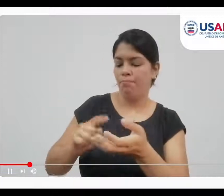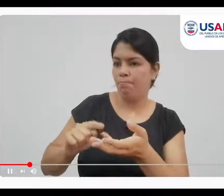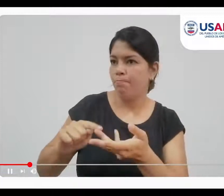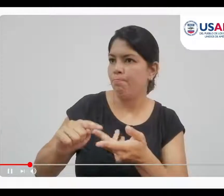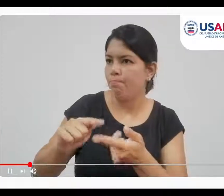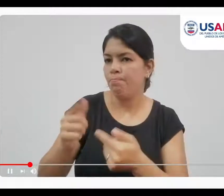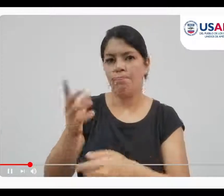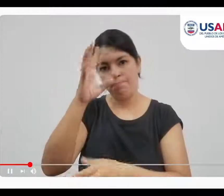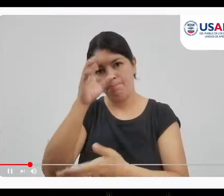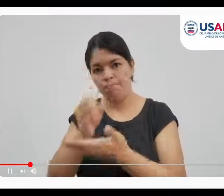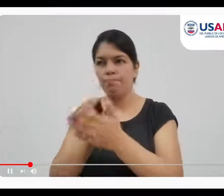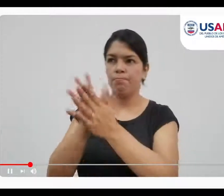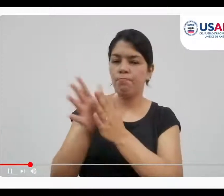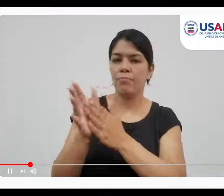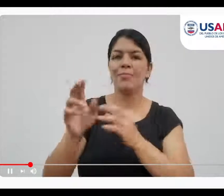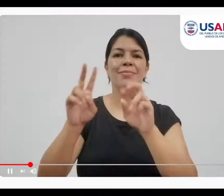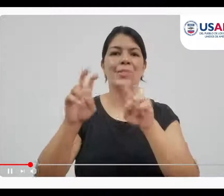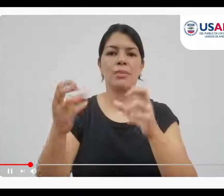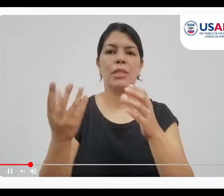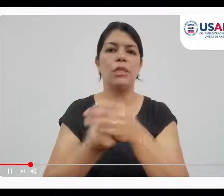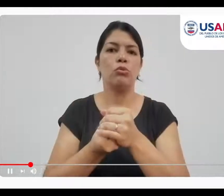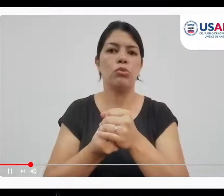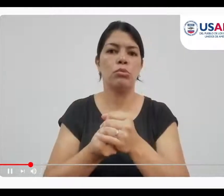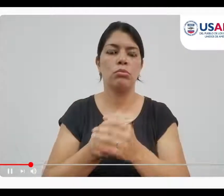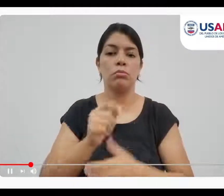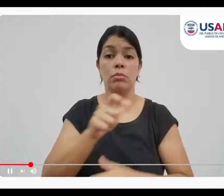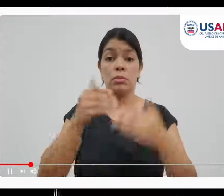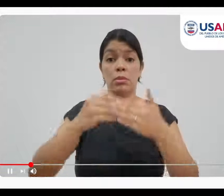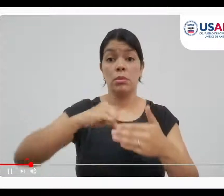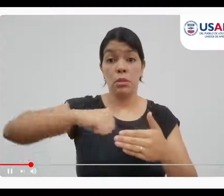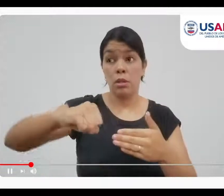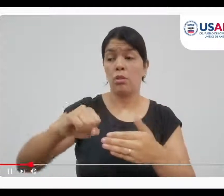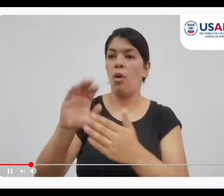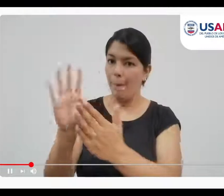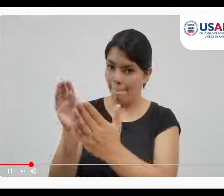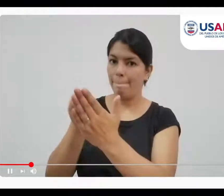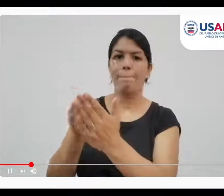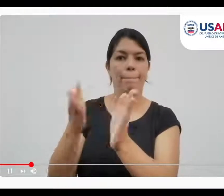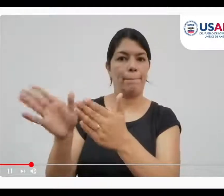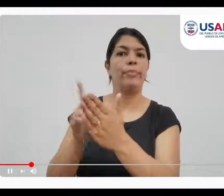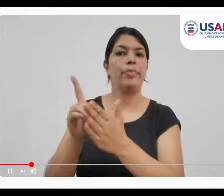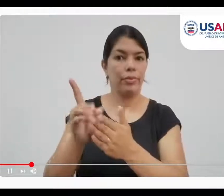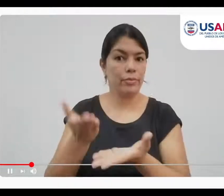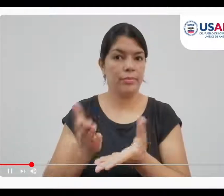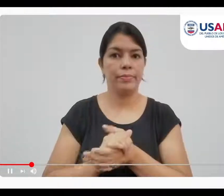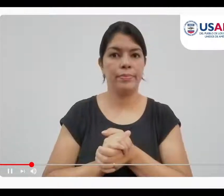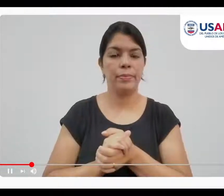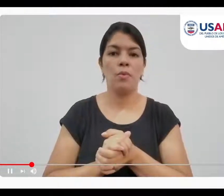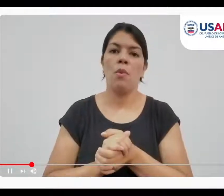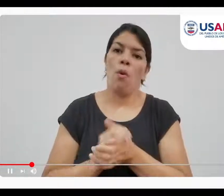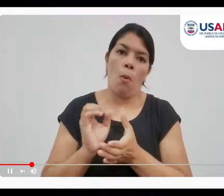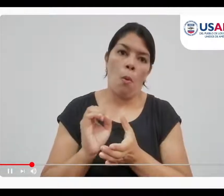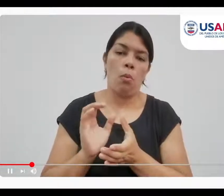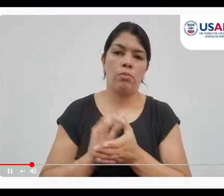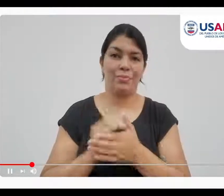el tema de la inclusión y de los derechos de las personas con discapacidad aparezca reflejado en ese plan de desarrollo. O